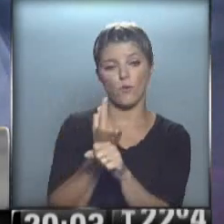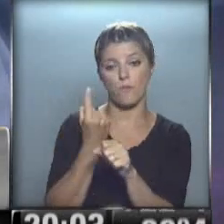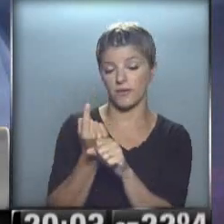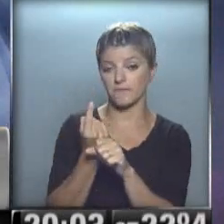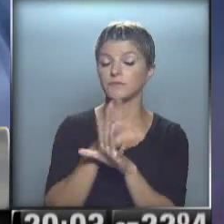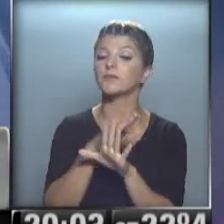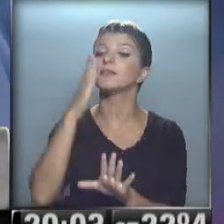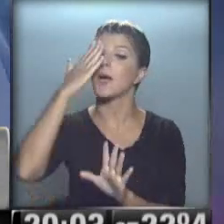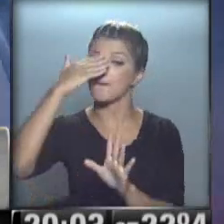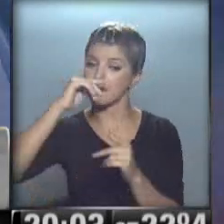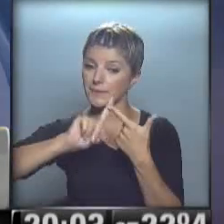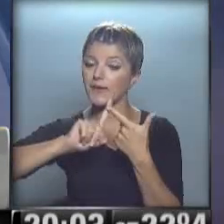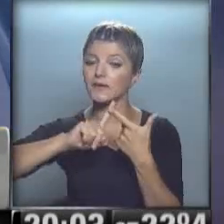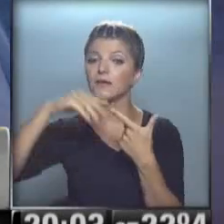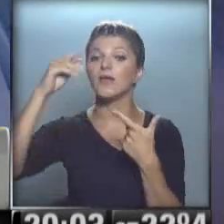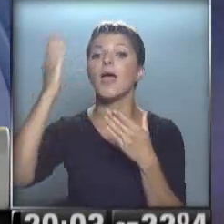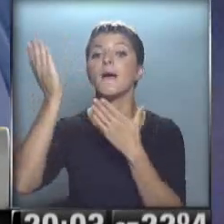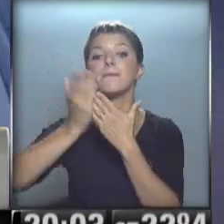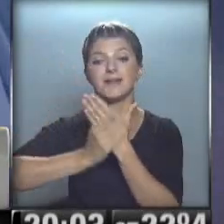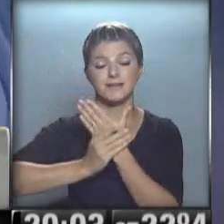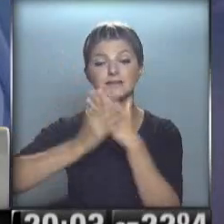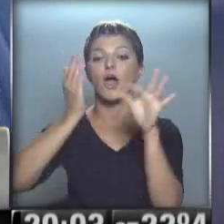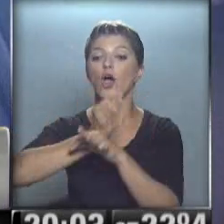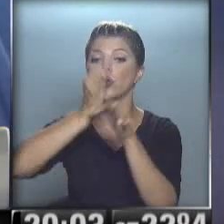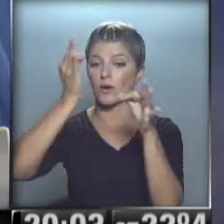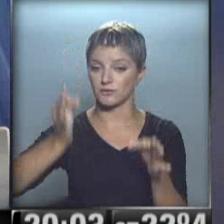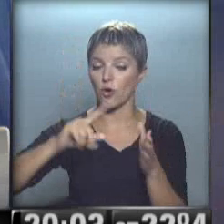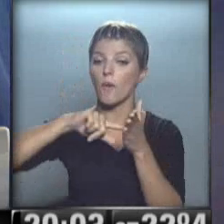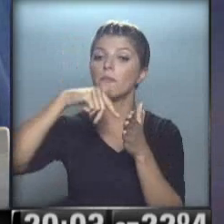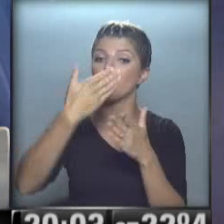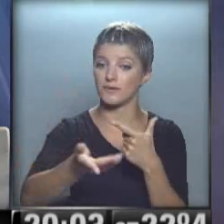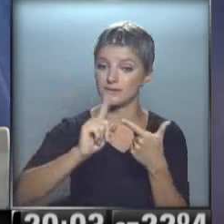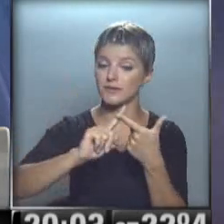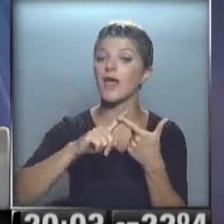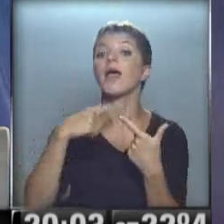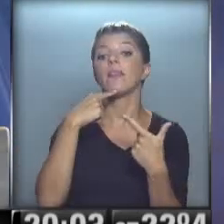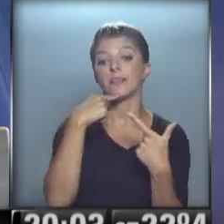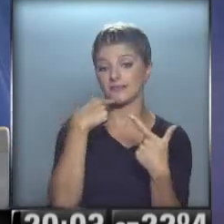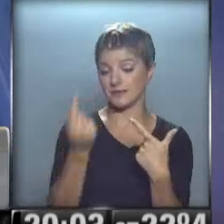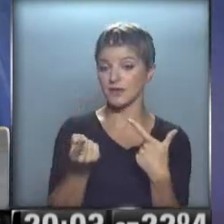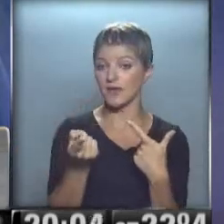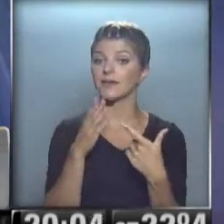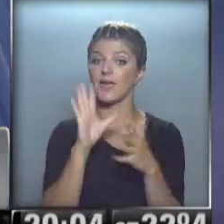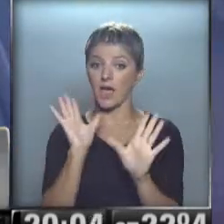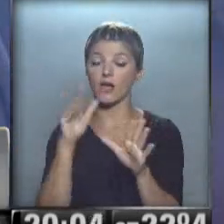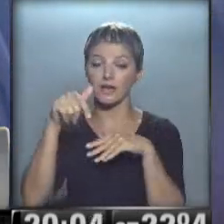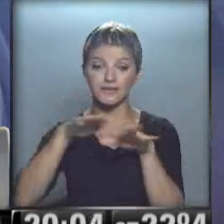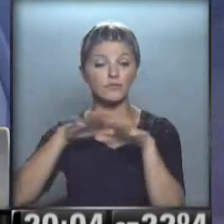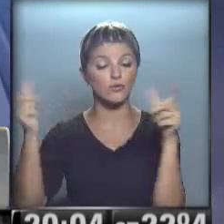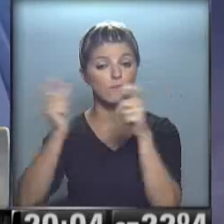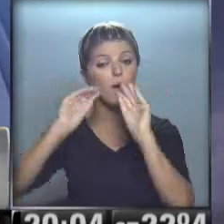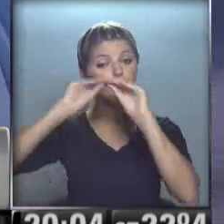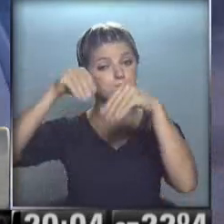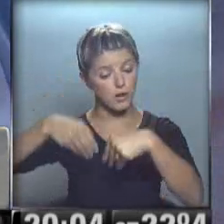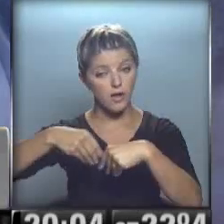Nora de Lucía, estamos hablando de la ministra de Educación de la provincia de Buenos Aires, manifestaba que a pesar del fracaso de la reunión